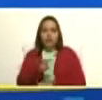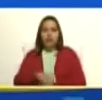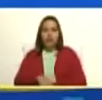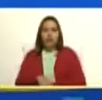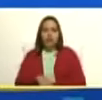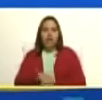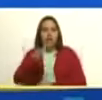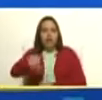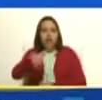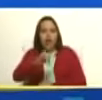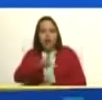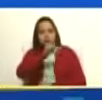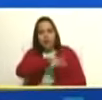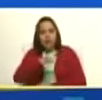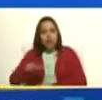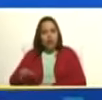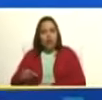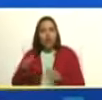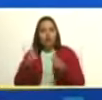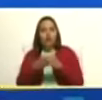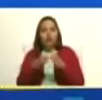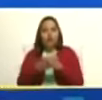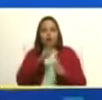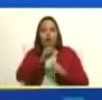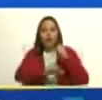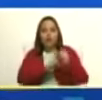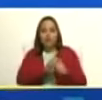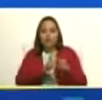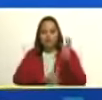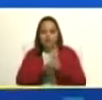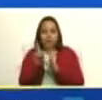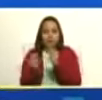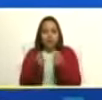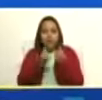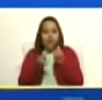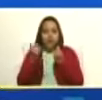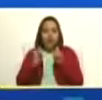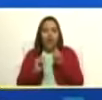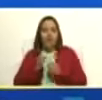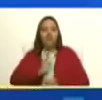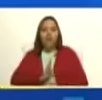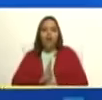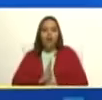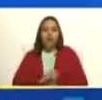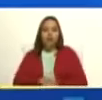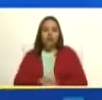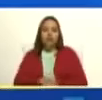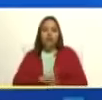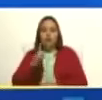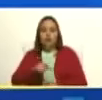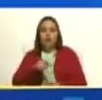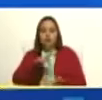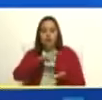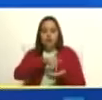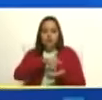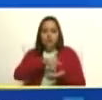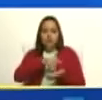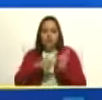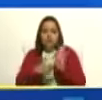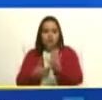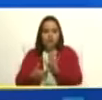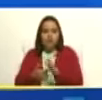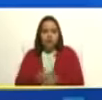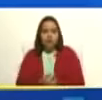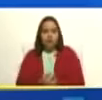Aquí hay representantes de las cámaras y asociaciones productivas, está el sector banca representado también. Saludamos al presidente